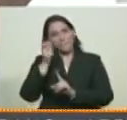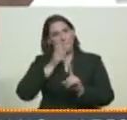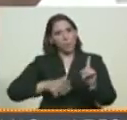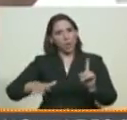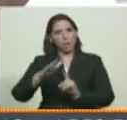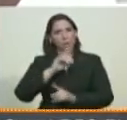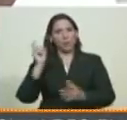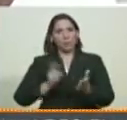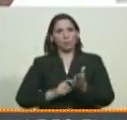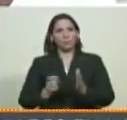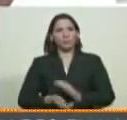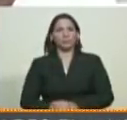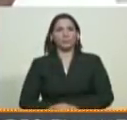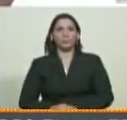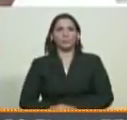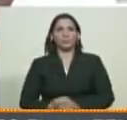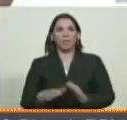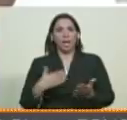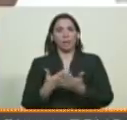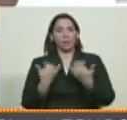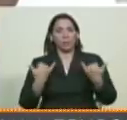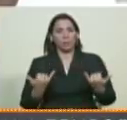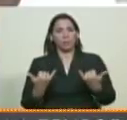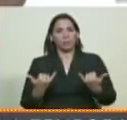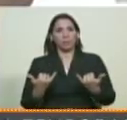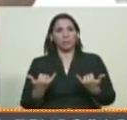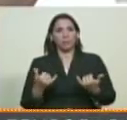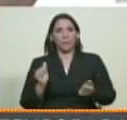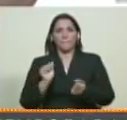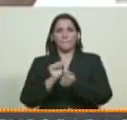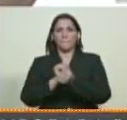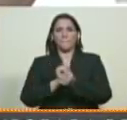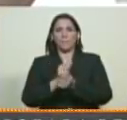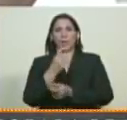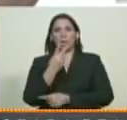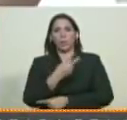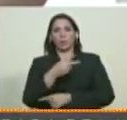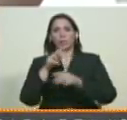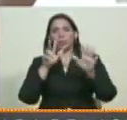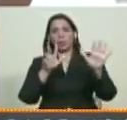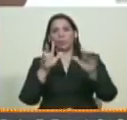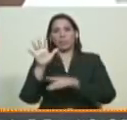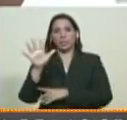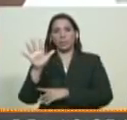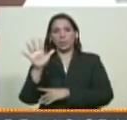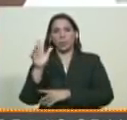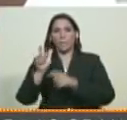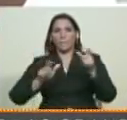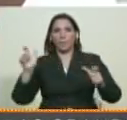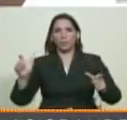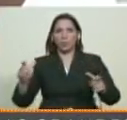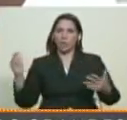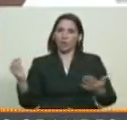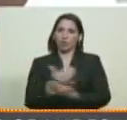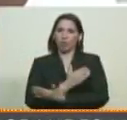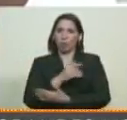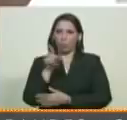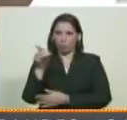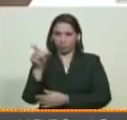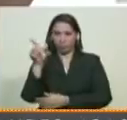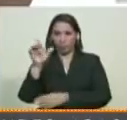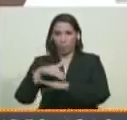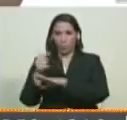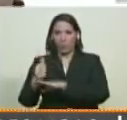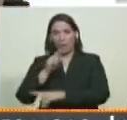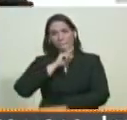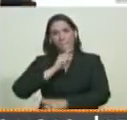general. Hasta este momento se han aprehendido 885 personas por delitos de corrupción. Se han